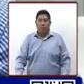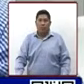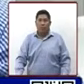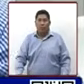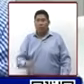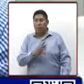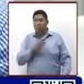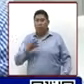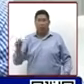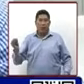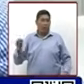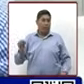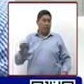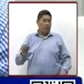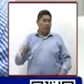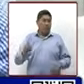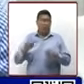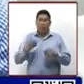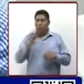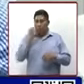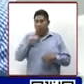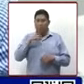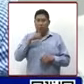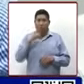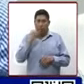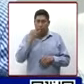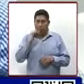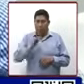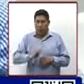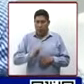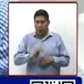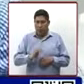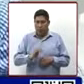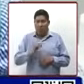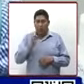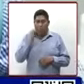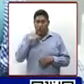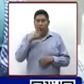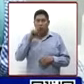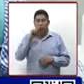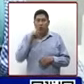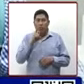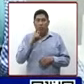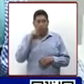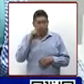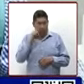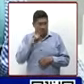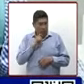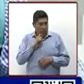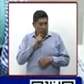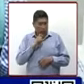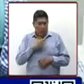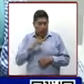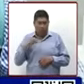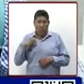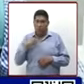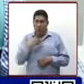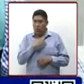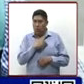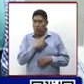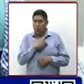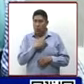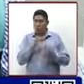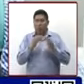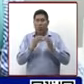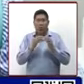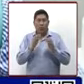Prácticamente habría el relato de una menor que habría sufrido una agresión sexual por parte del personal del